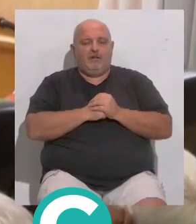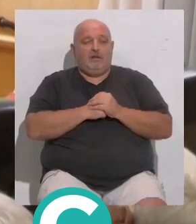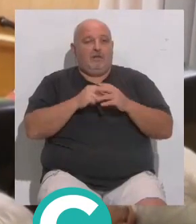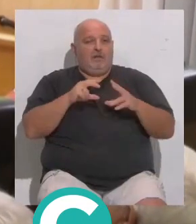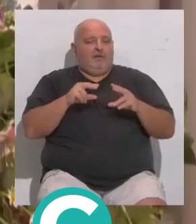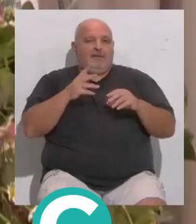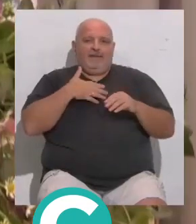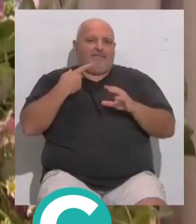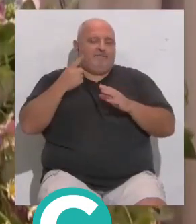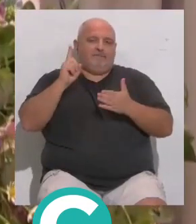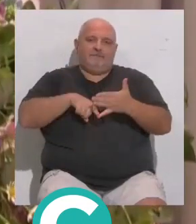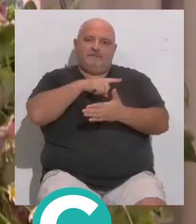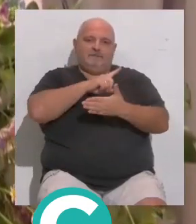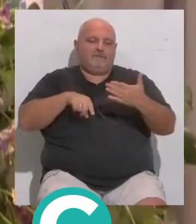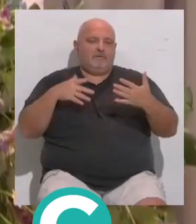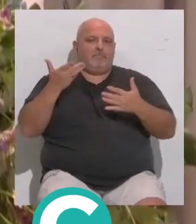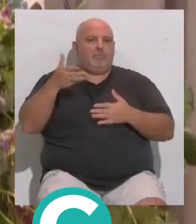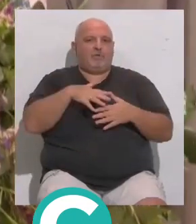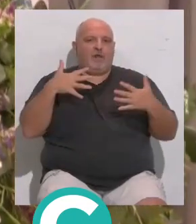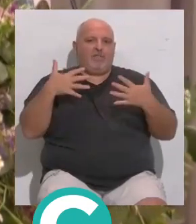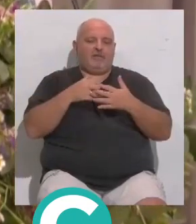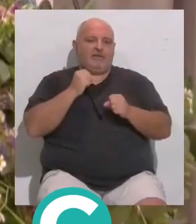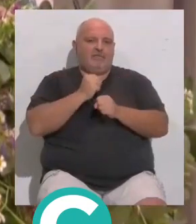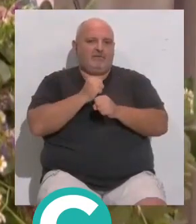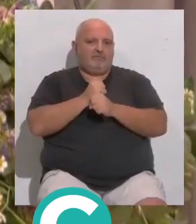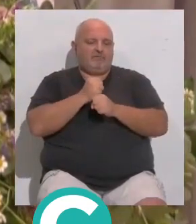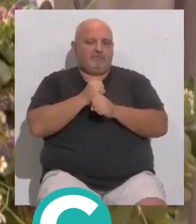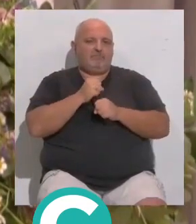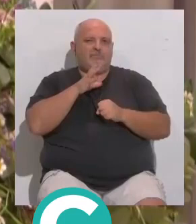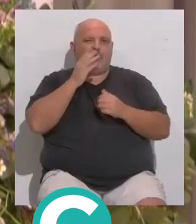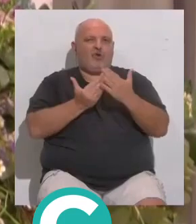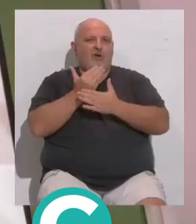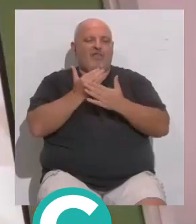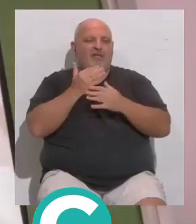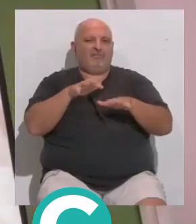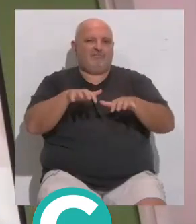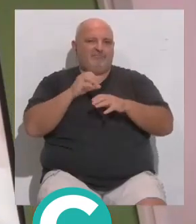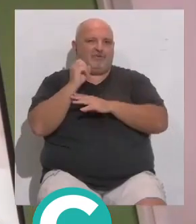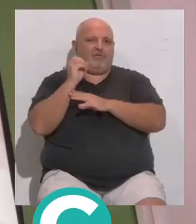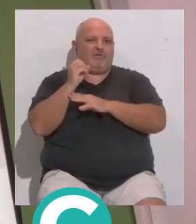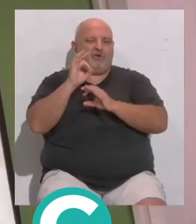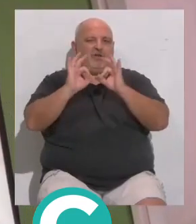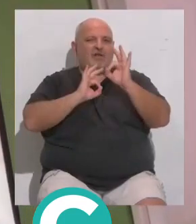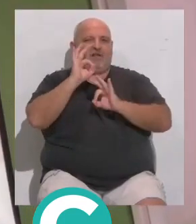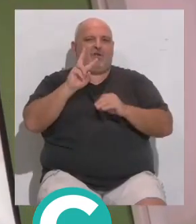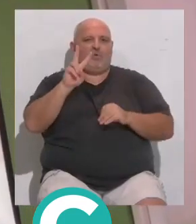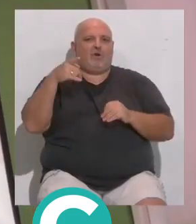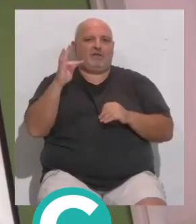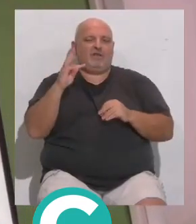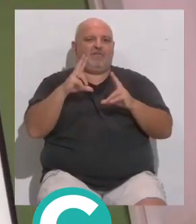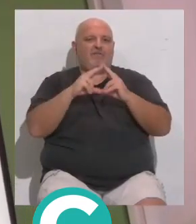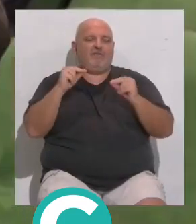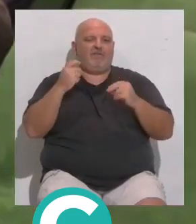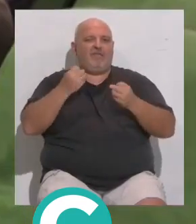Acabar con la muerte en el trabajo ha sido uno de los temas abordados este martes en las jornadas sobre la reforma laboral organizadas por UGT en la Facultad